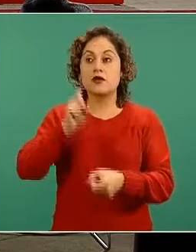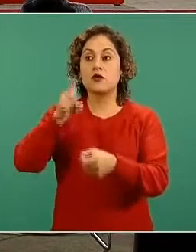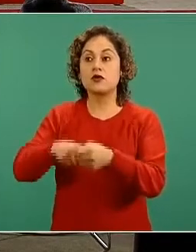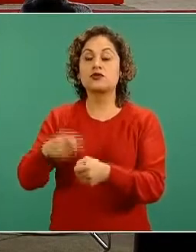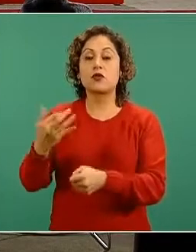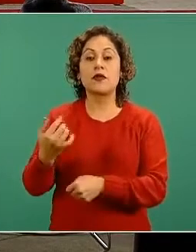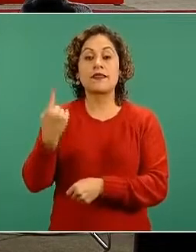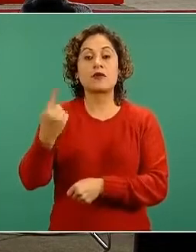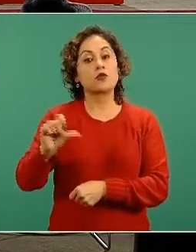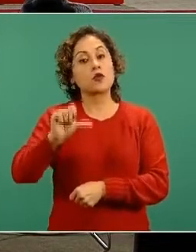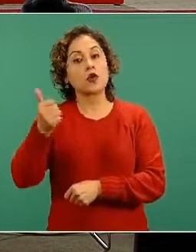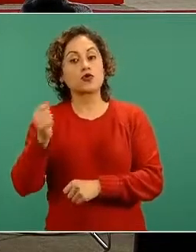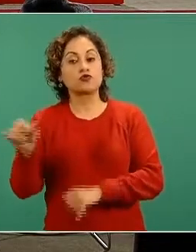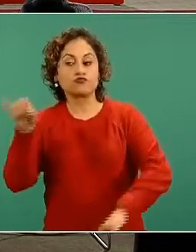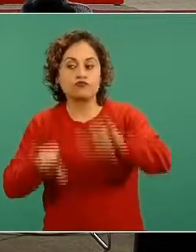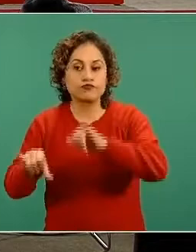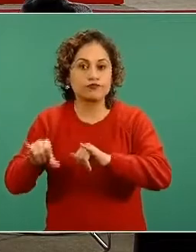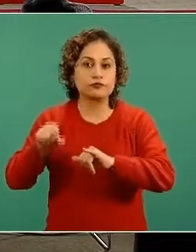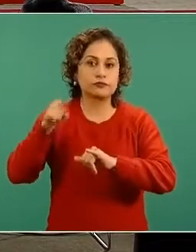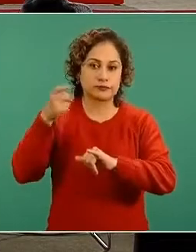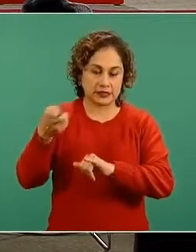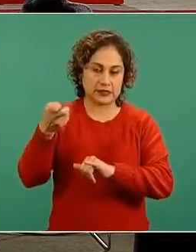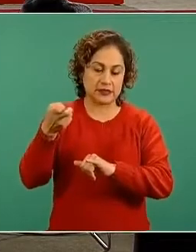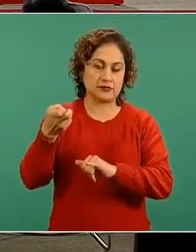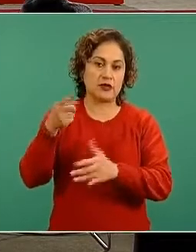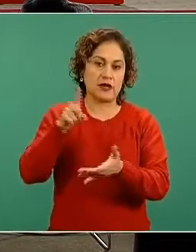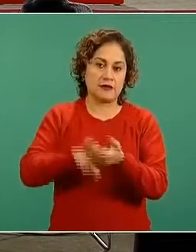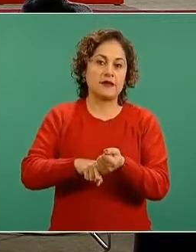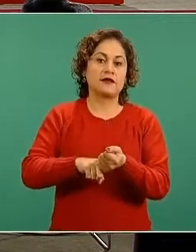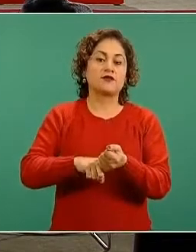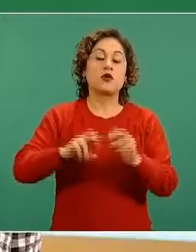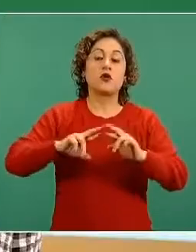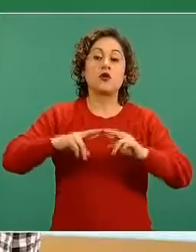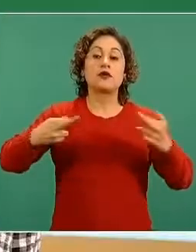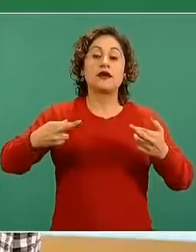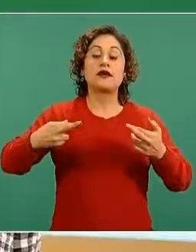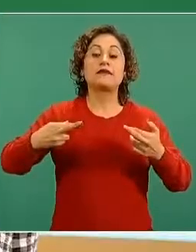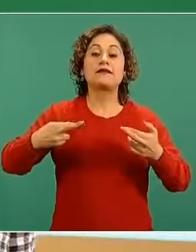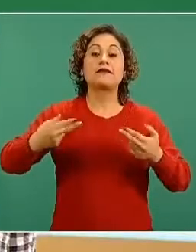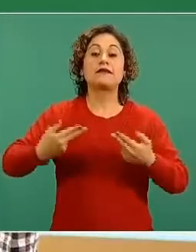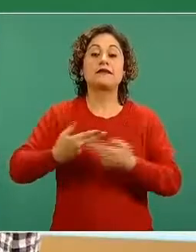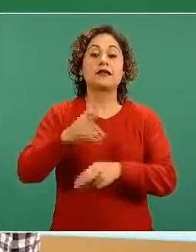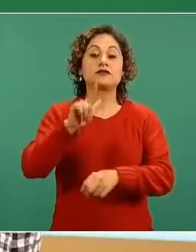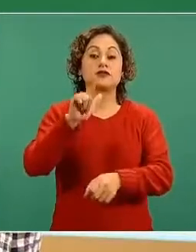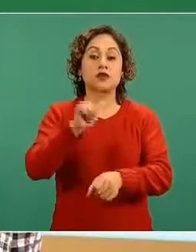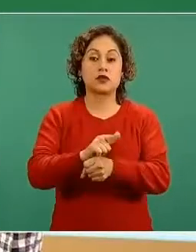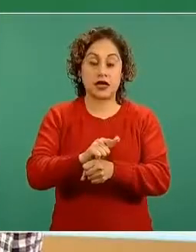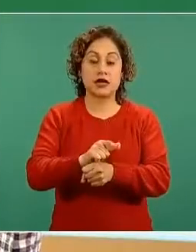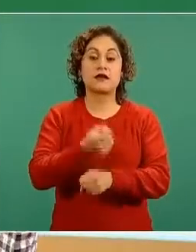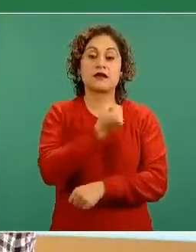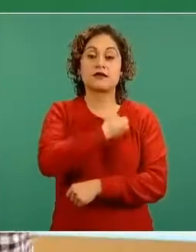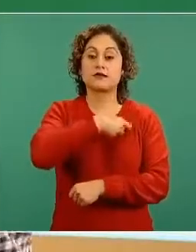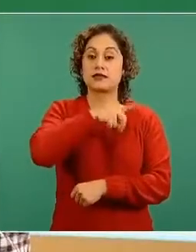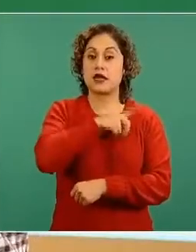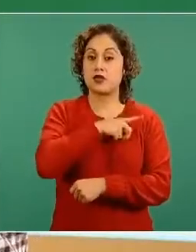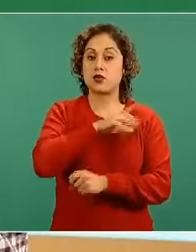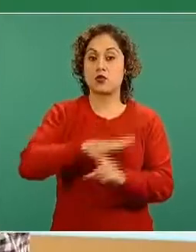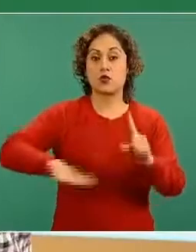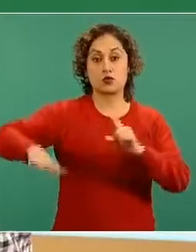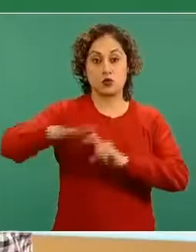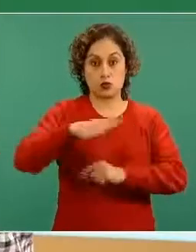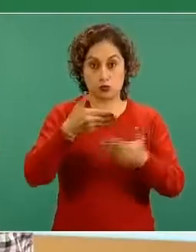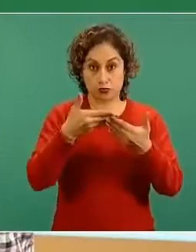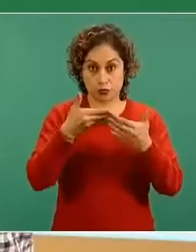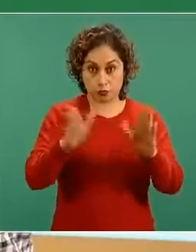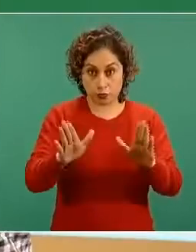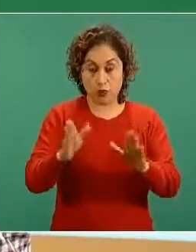pública que son parte de la Red Nacional de Laboratorios de Salud Pública, y existen